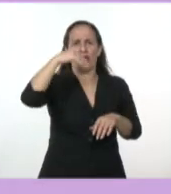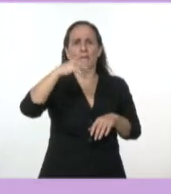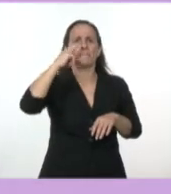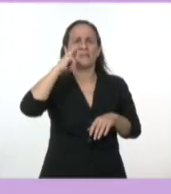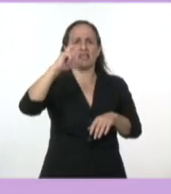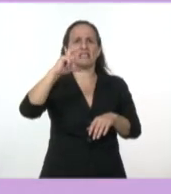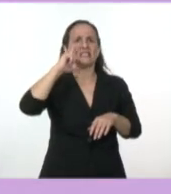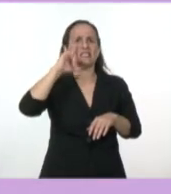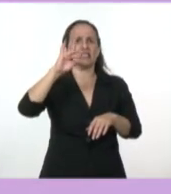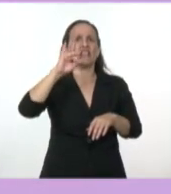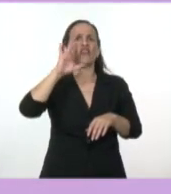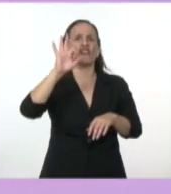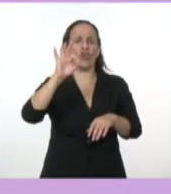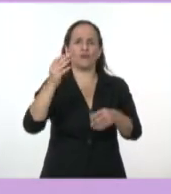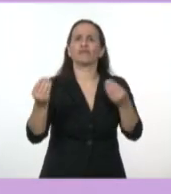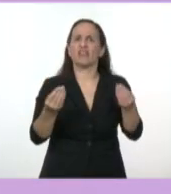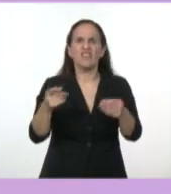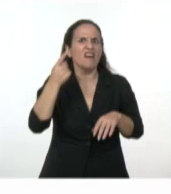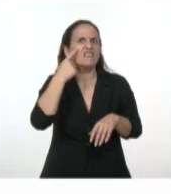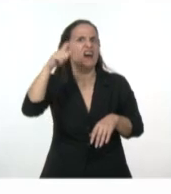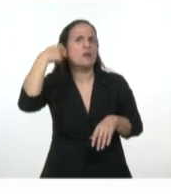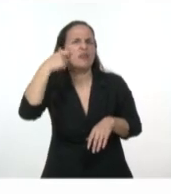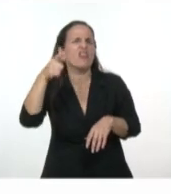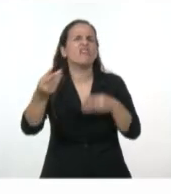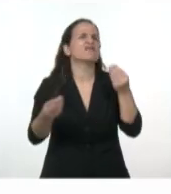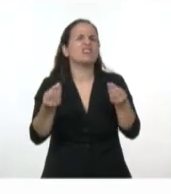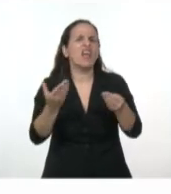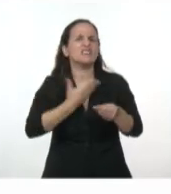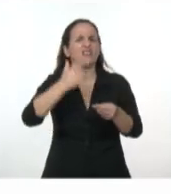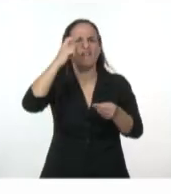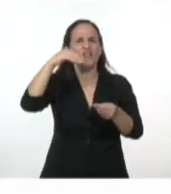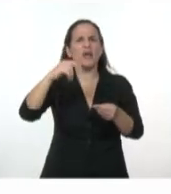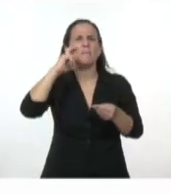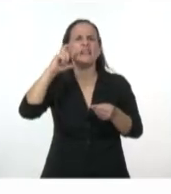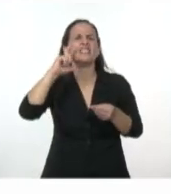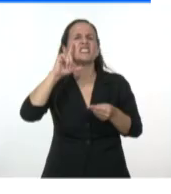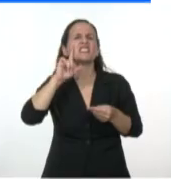material sobre esto. ¿Qué es un femicidio? ¿Cómo lo definimos? A ver.